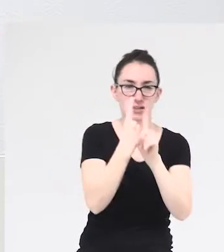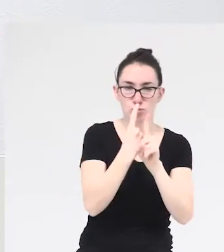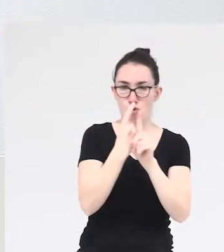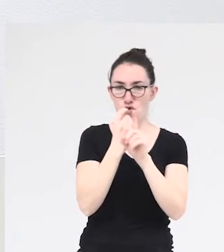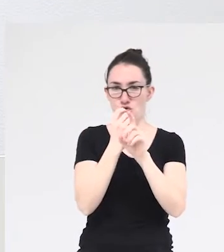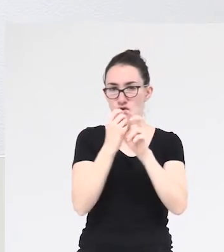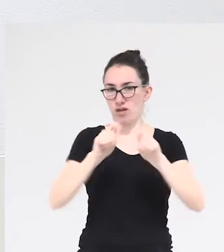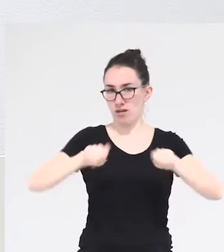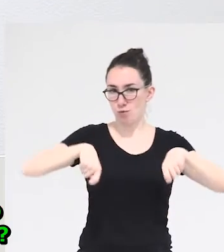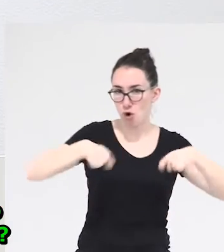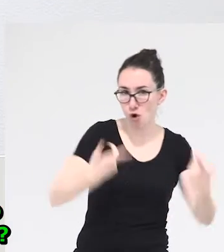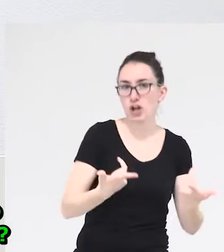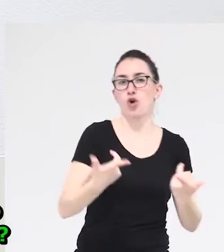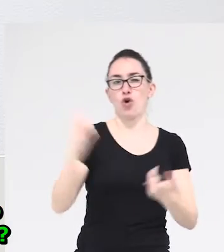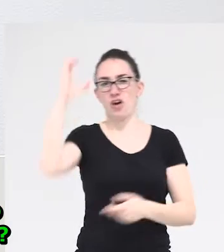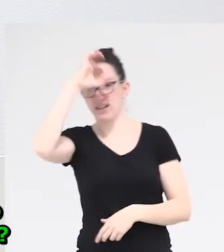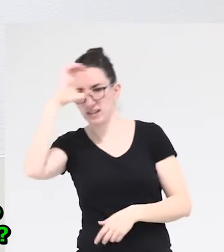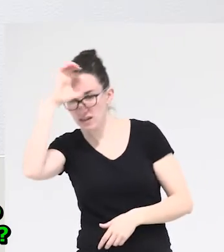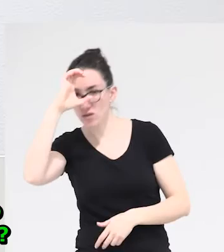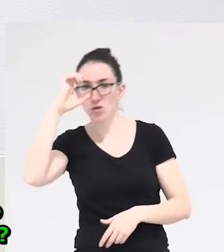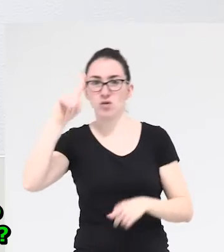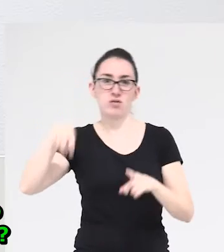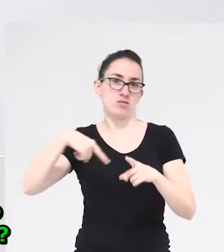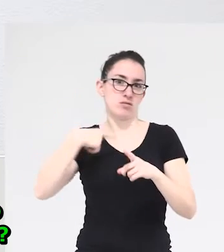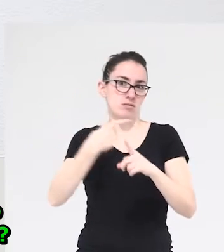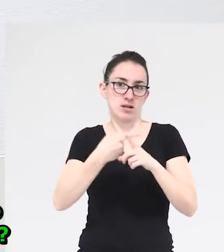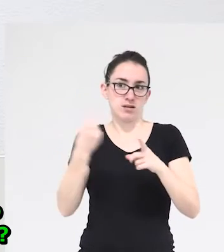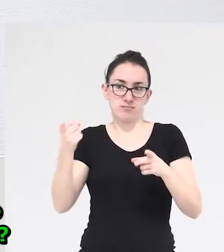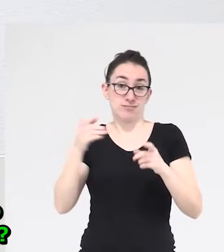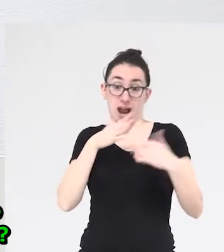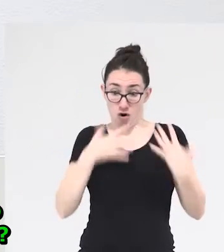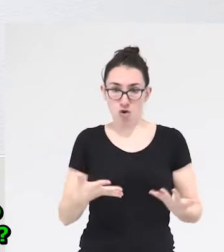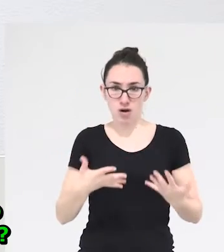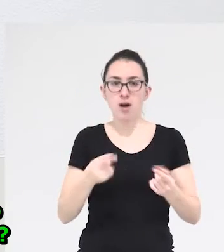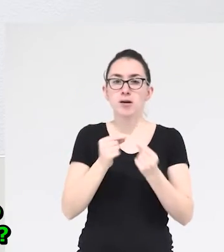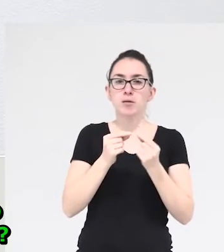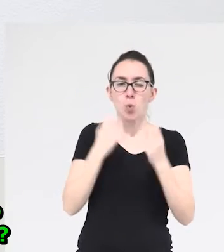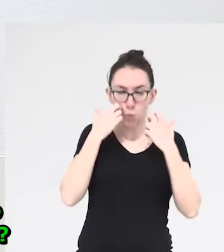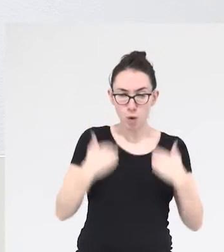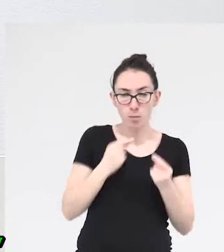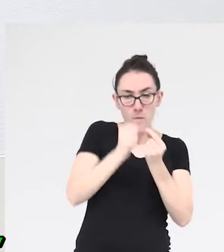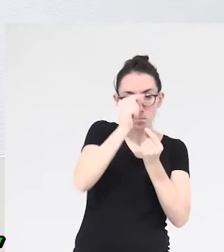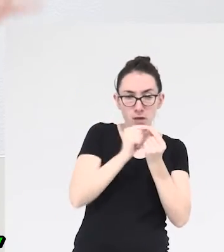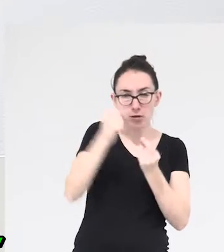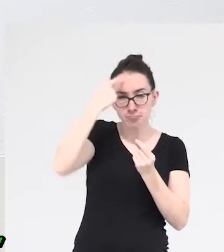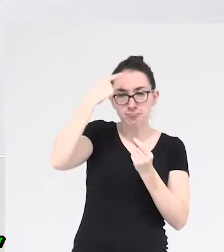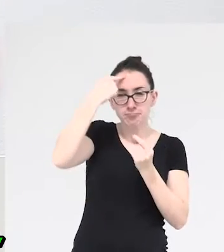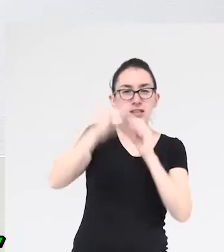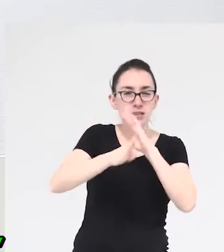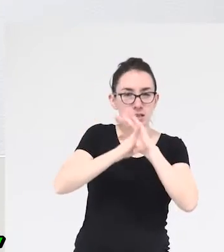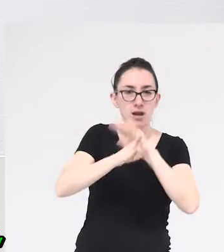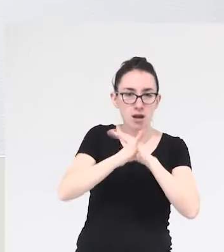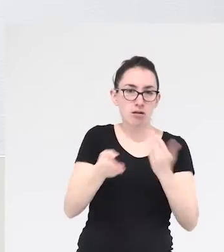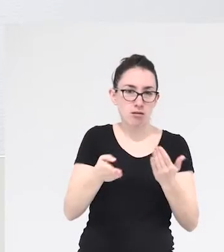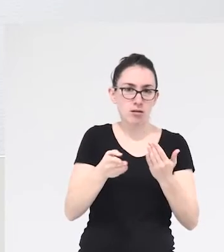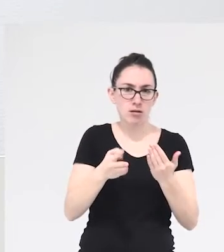biológico. Y a día de hoy se sigue midiendo el cuerpo desde ahí también, ¿no? Con sus cambios y con